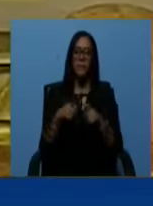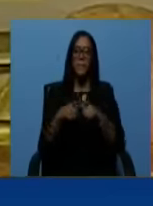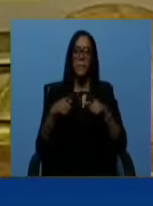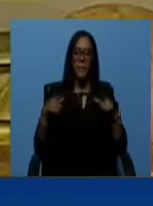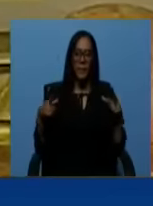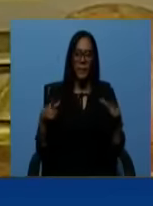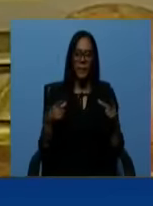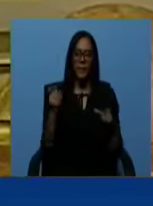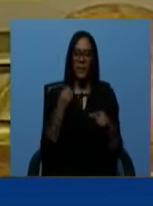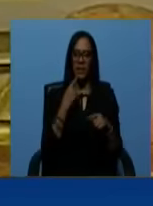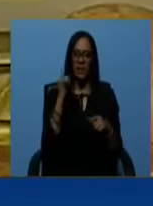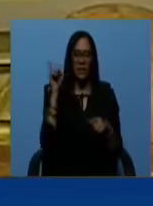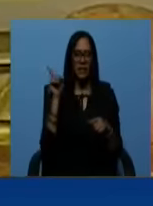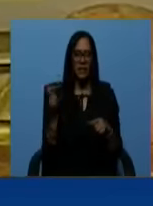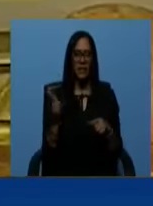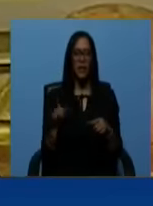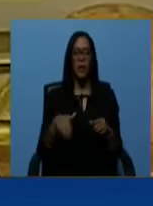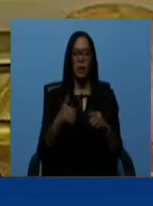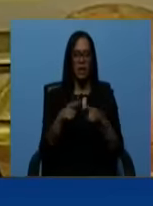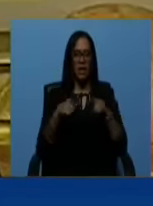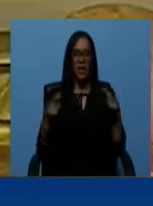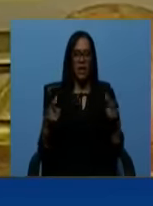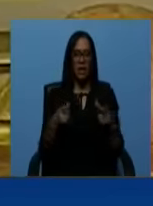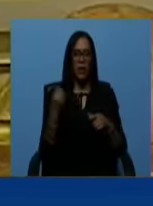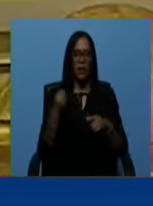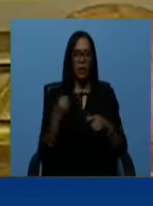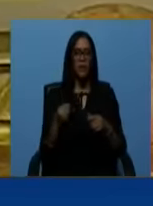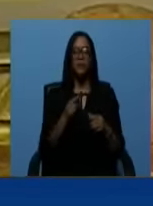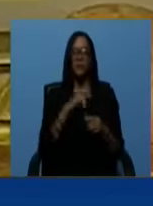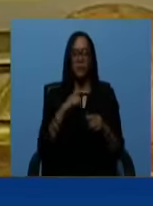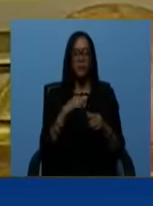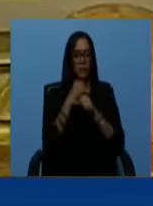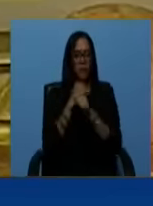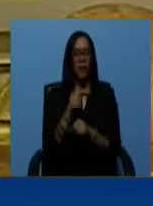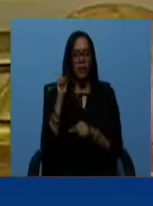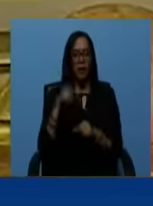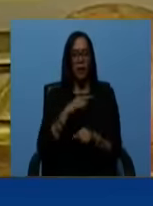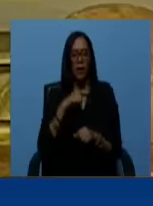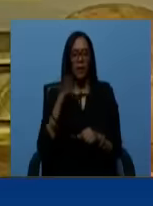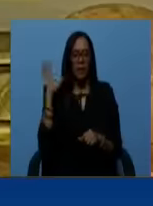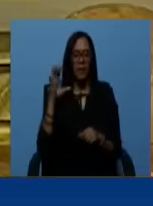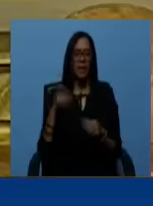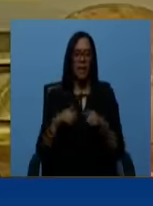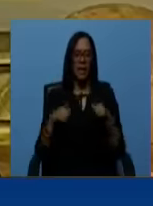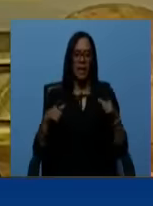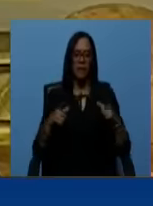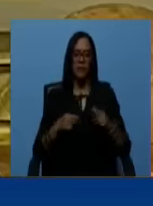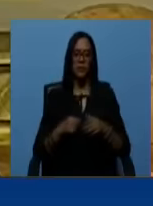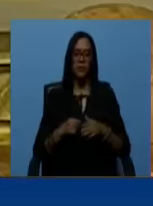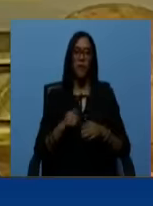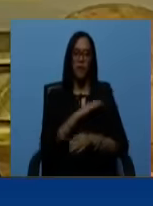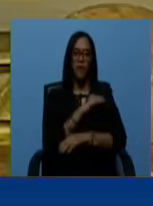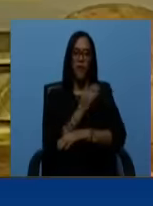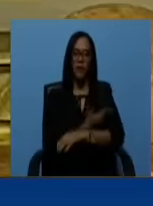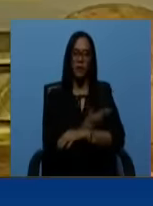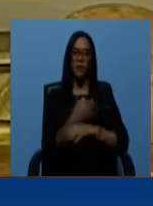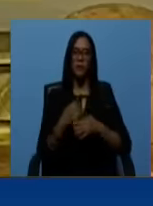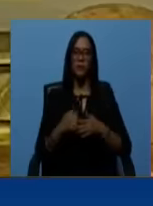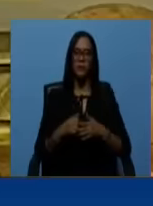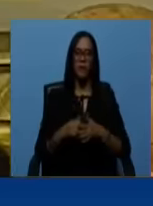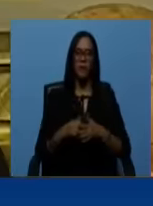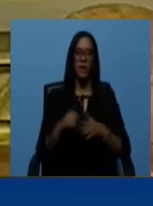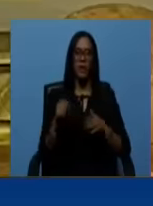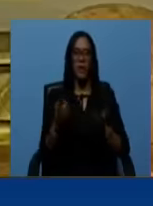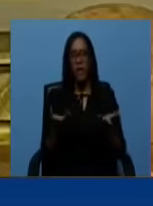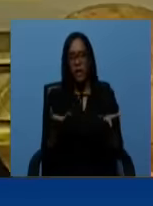allá, que vuelva a ser grande como fue, nosotros aspiramos también que nuestro país sea grande y fuerte. Y